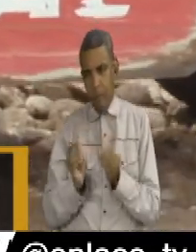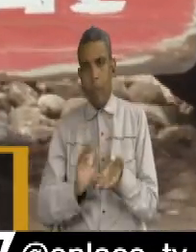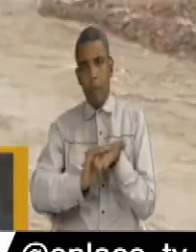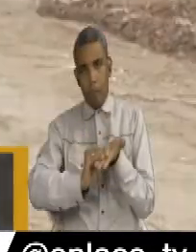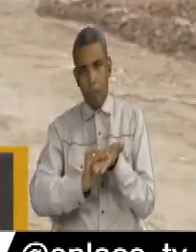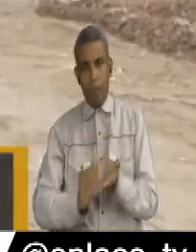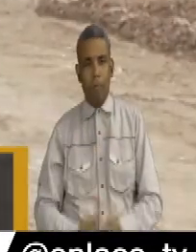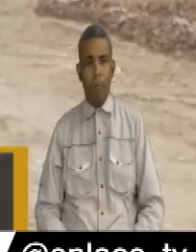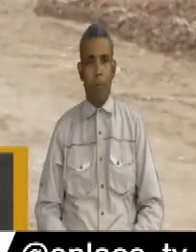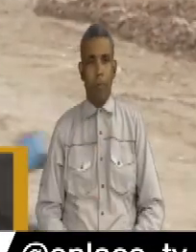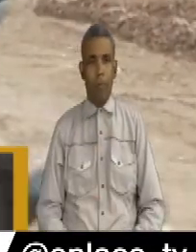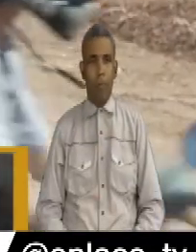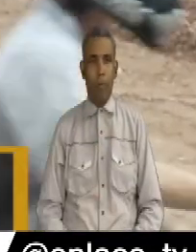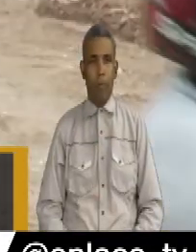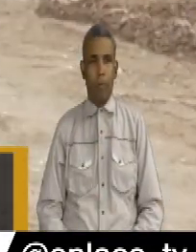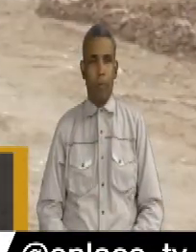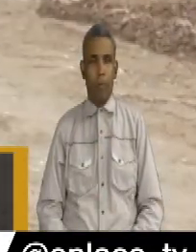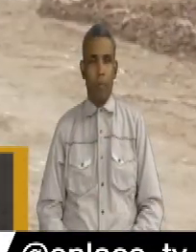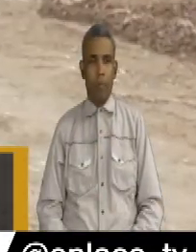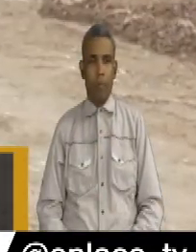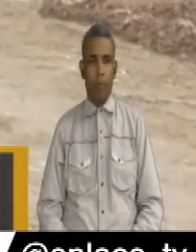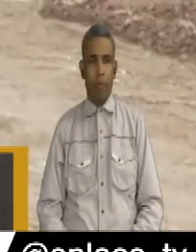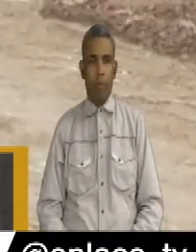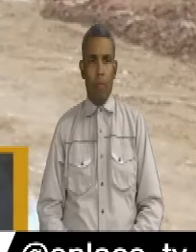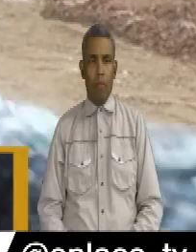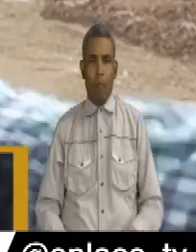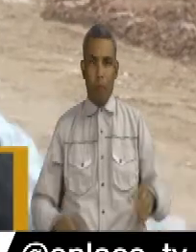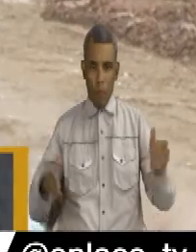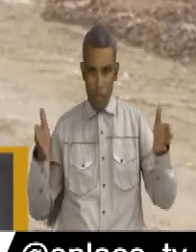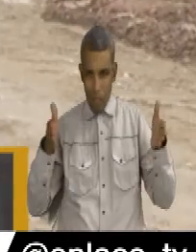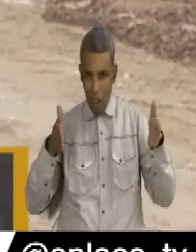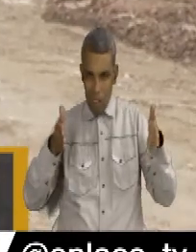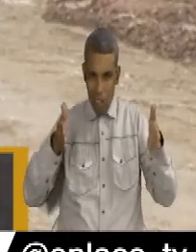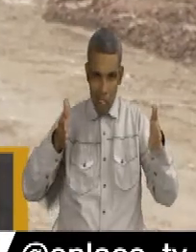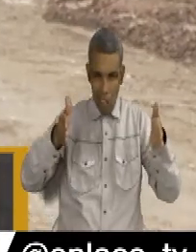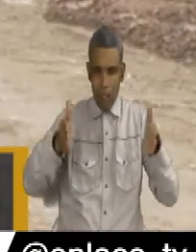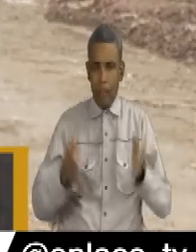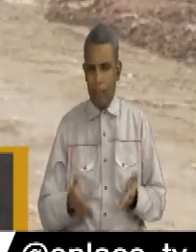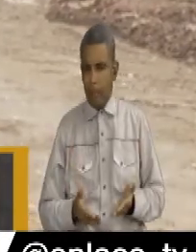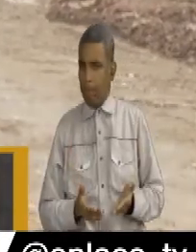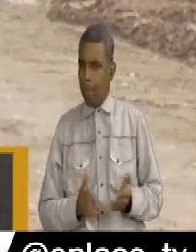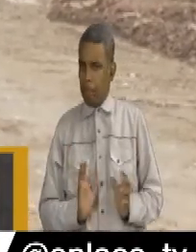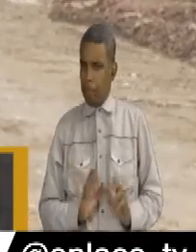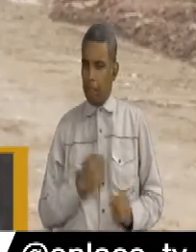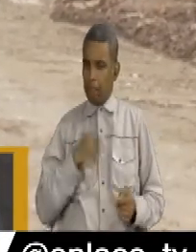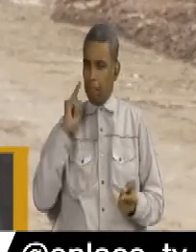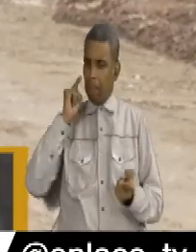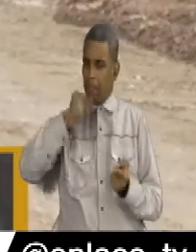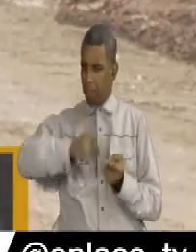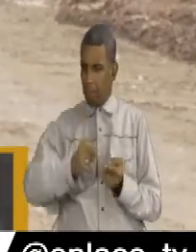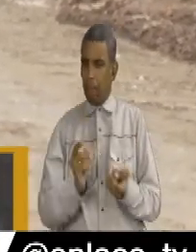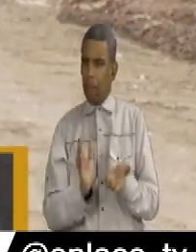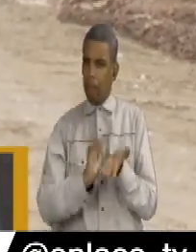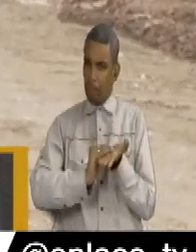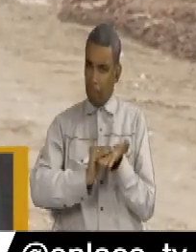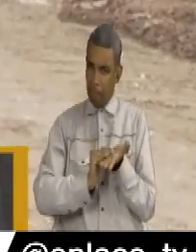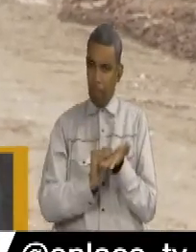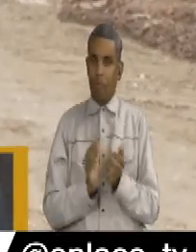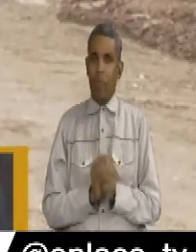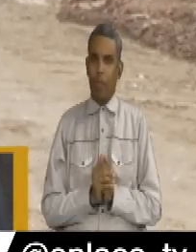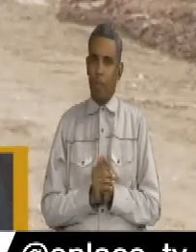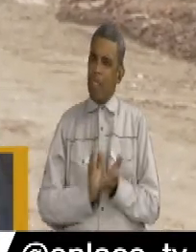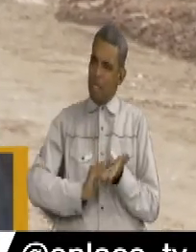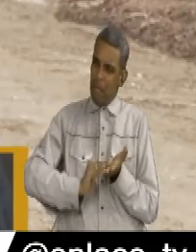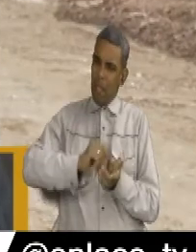las condiciones de transitabilidad de esta vía, estamos realizando unas actividades en las cuales consiste en arreglar o mejorar